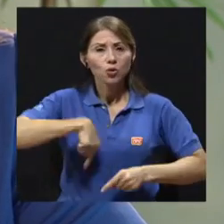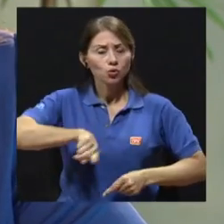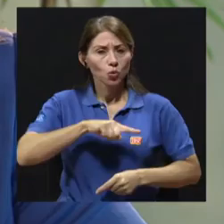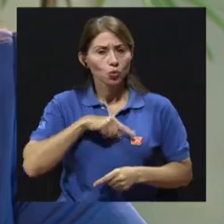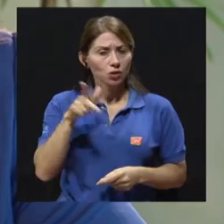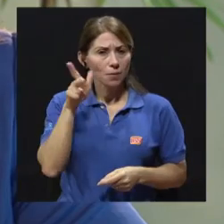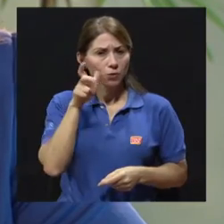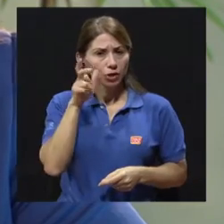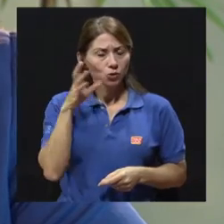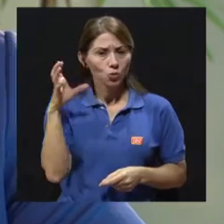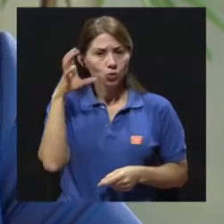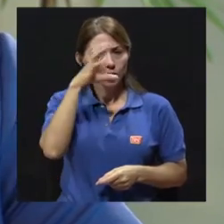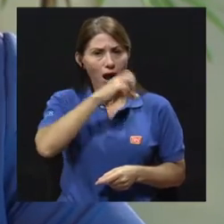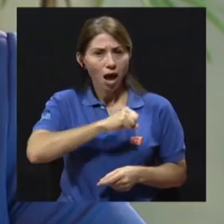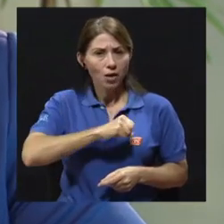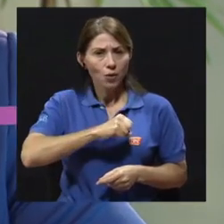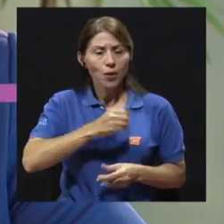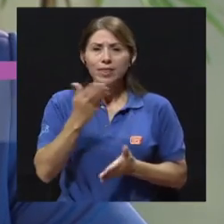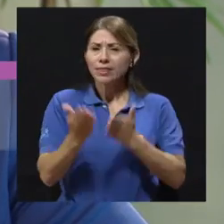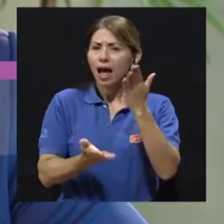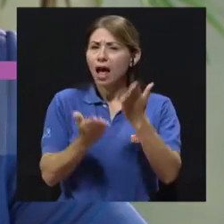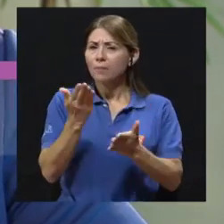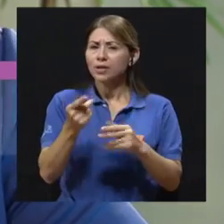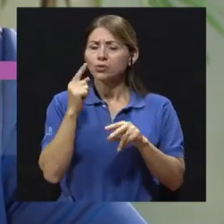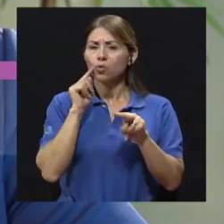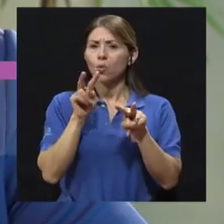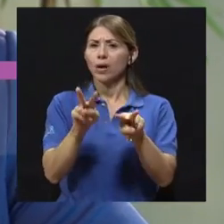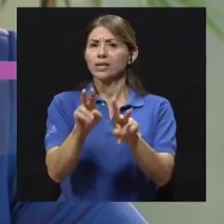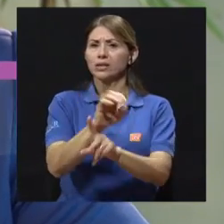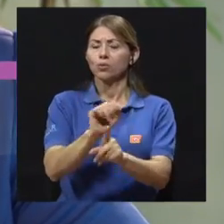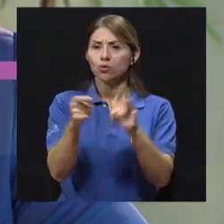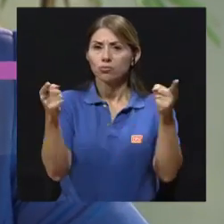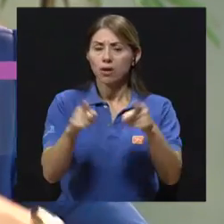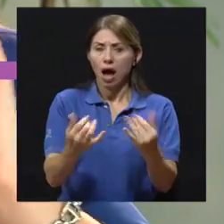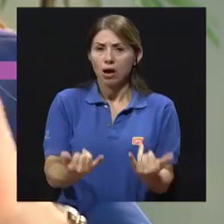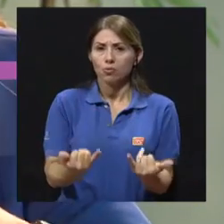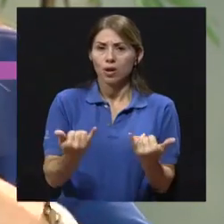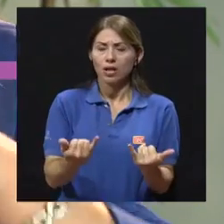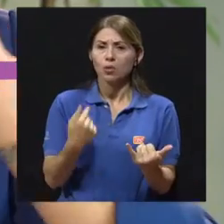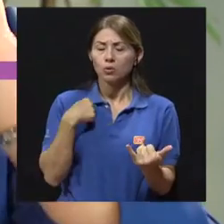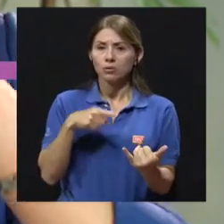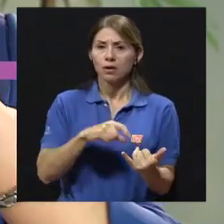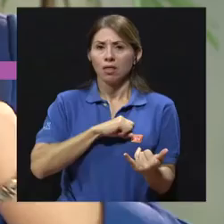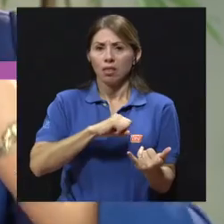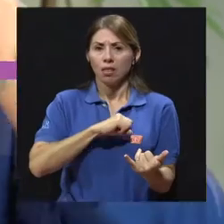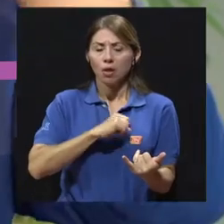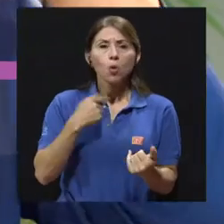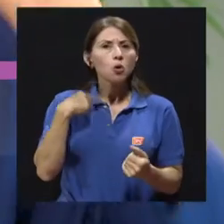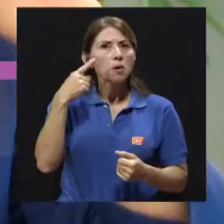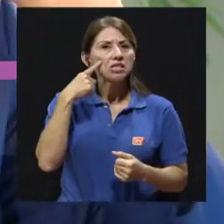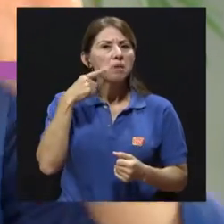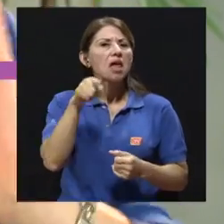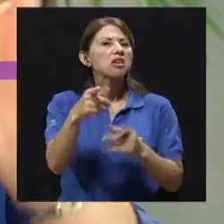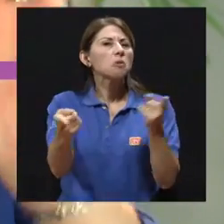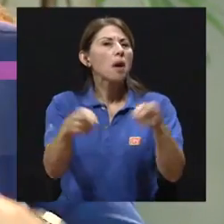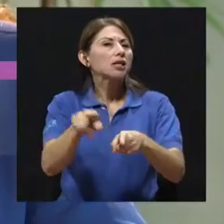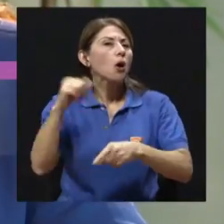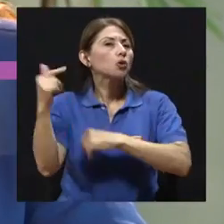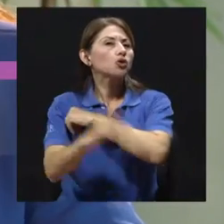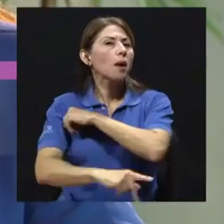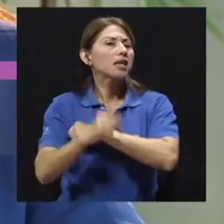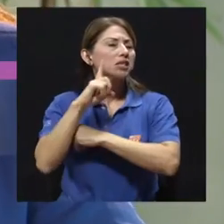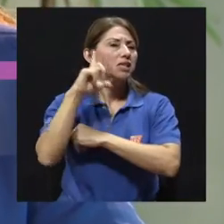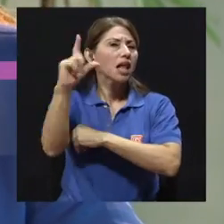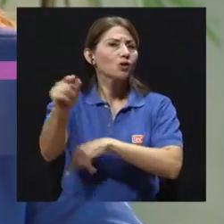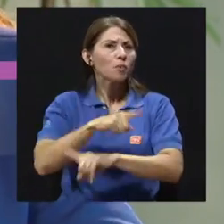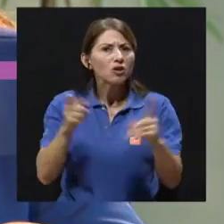Uno tal vez se asusta, ¿verdad?, cuando observa eso en la actualidad, porque pensaba que eso se daba en otros países, por ejemplo, pero